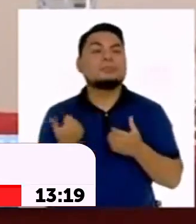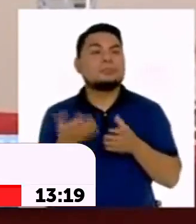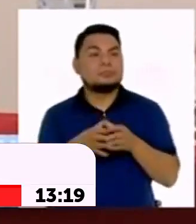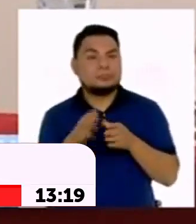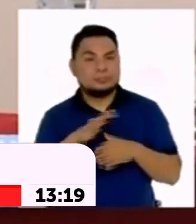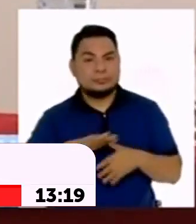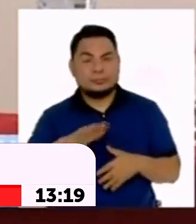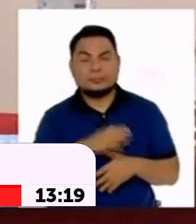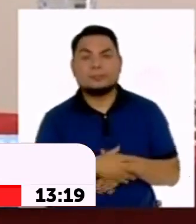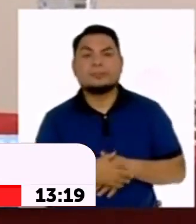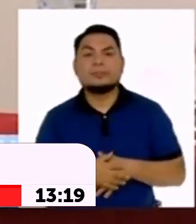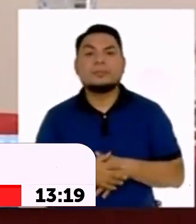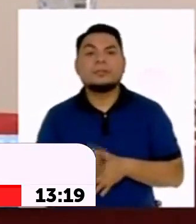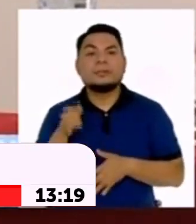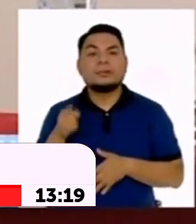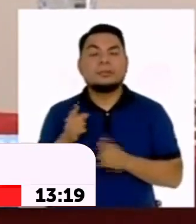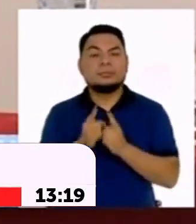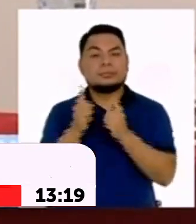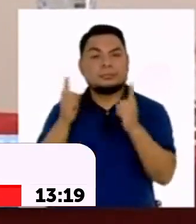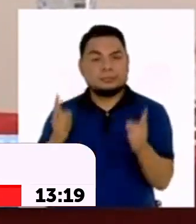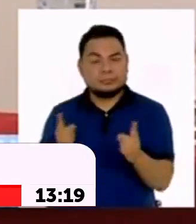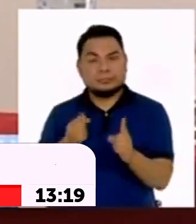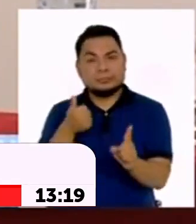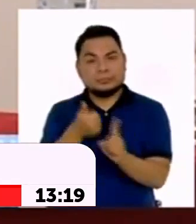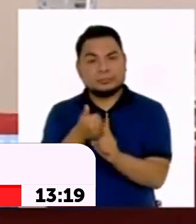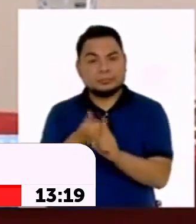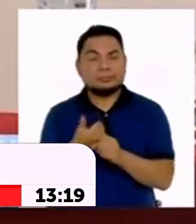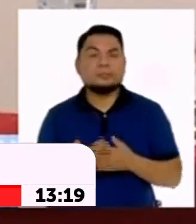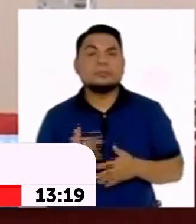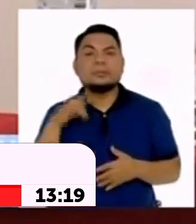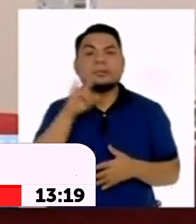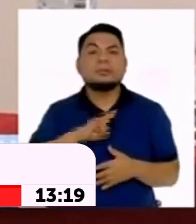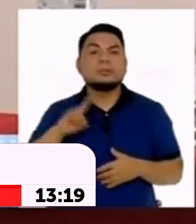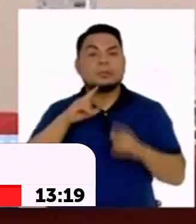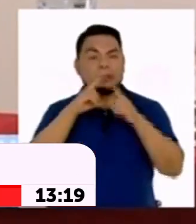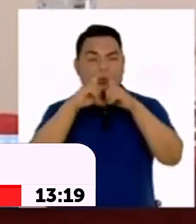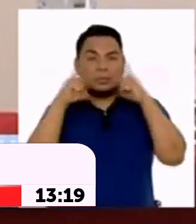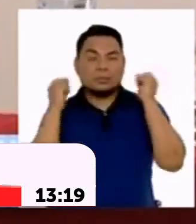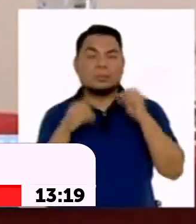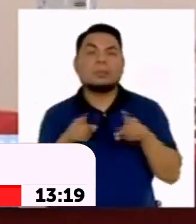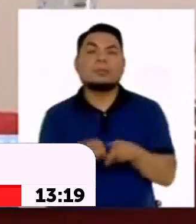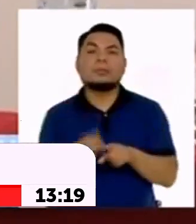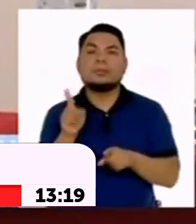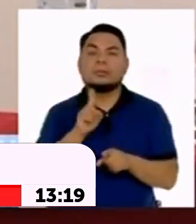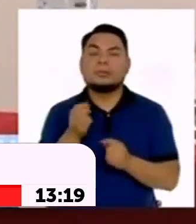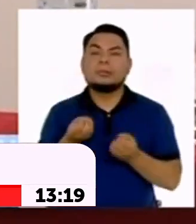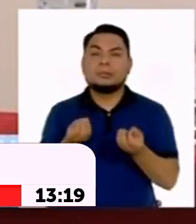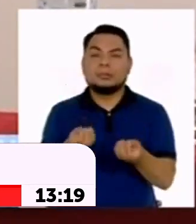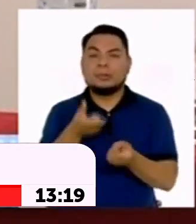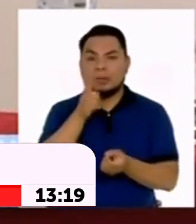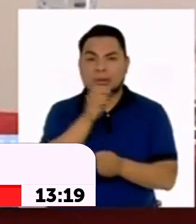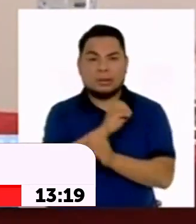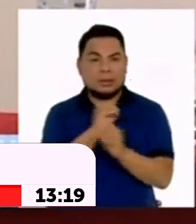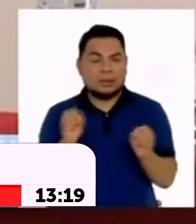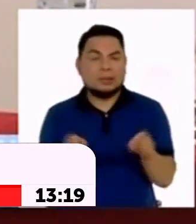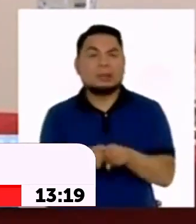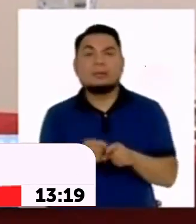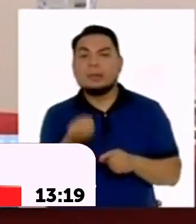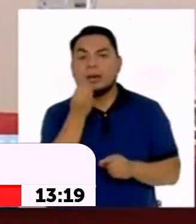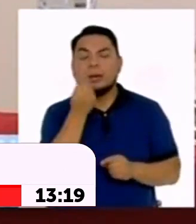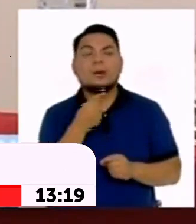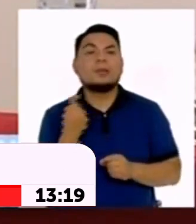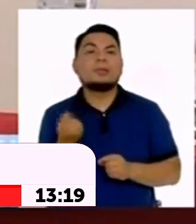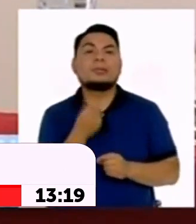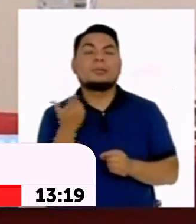Nacional, que es el distanciamiento respectivo, el uso de las mascarillas, el no consumo de alcohol ni alimentos